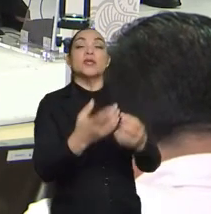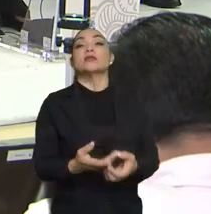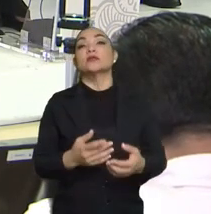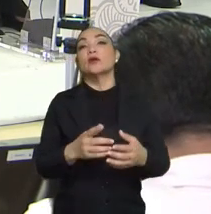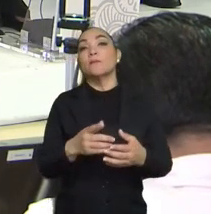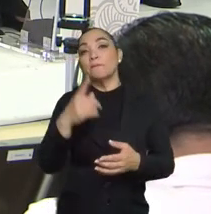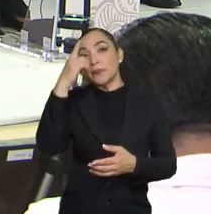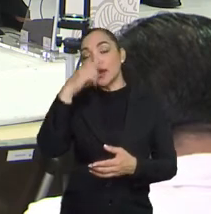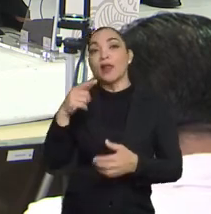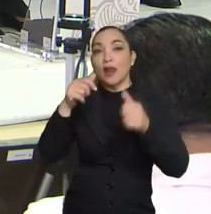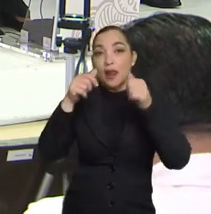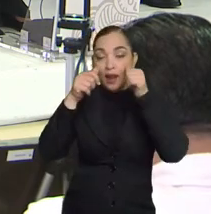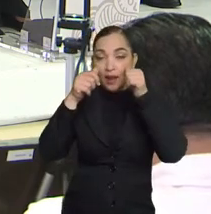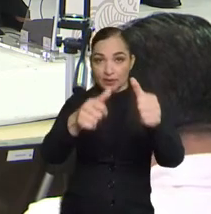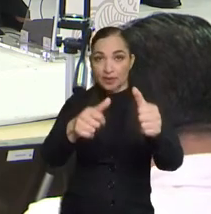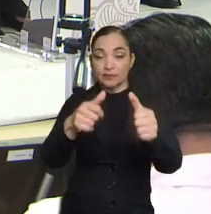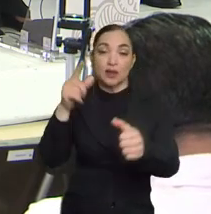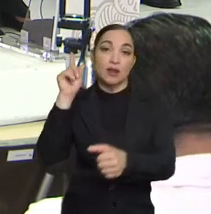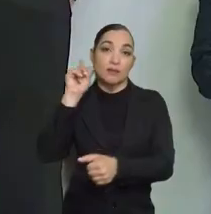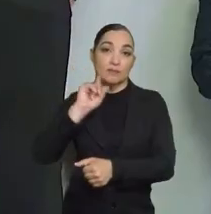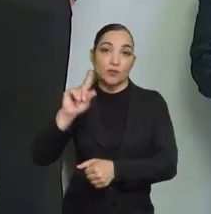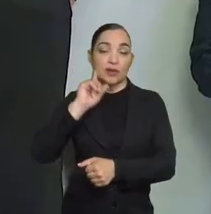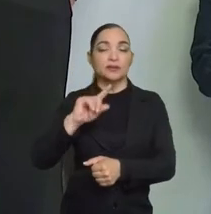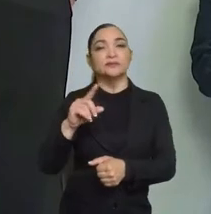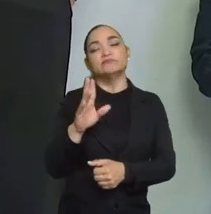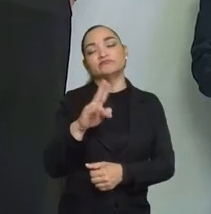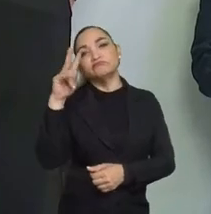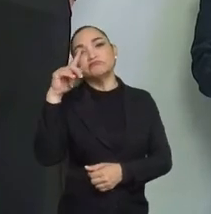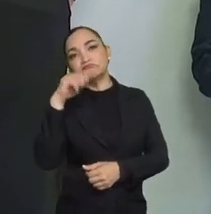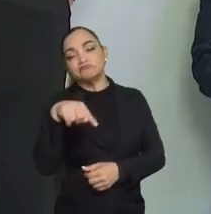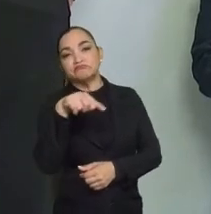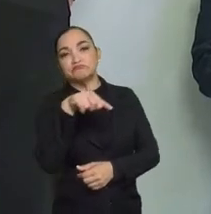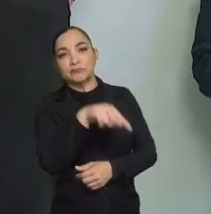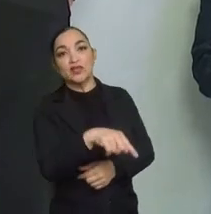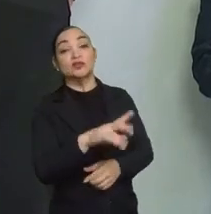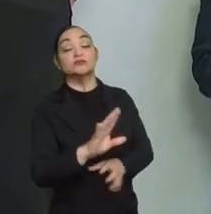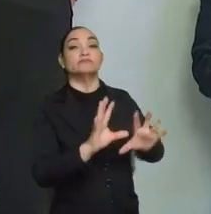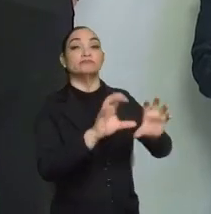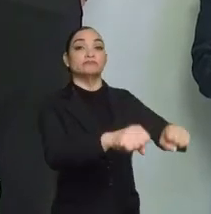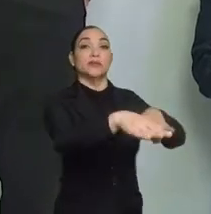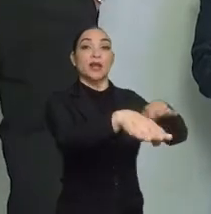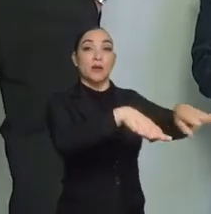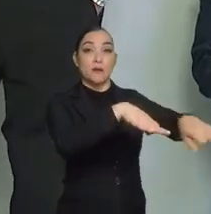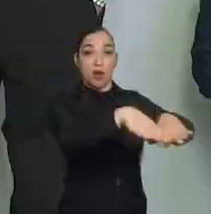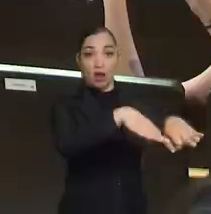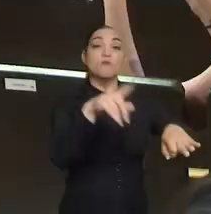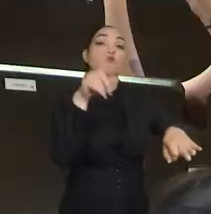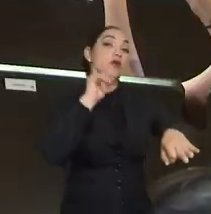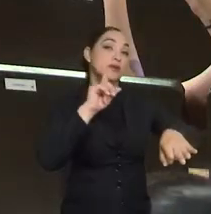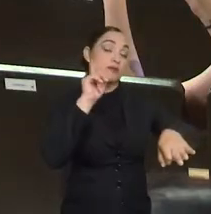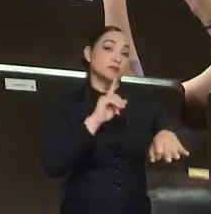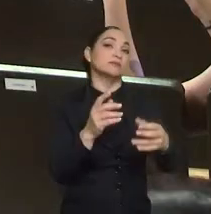públicos tipo mercados para que las mujeres ahí tengan fuentes de empleo. Muchísimas gracias por su atención.